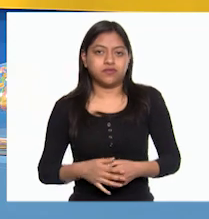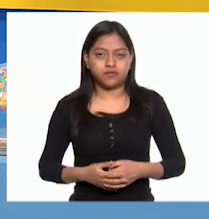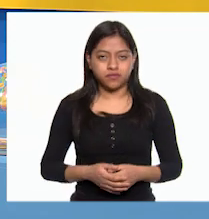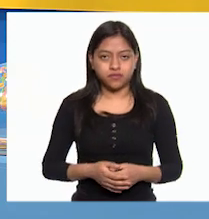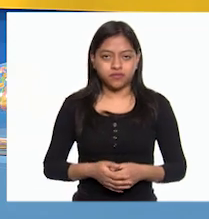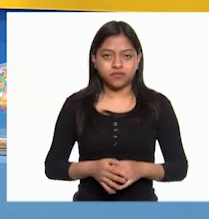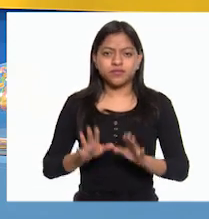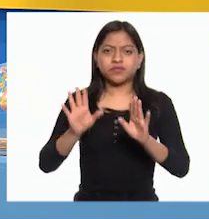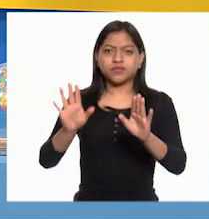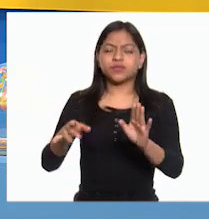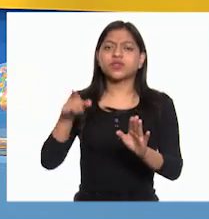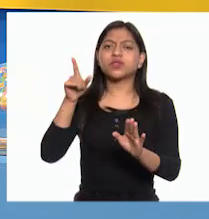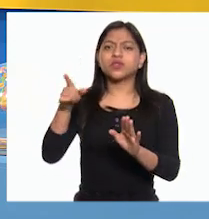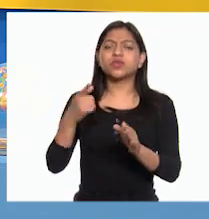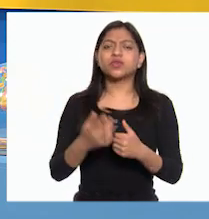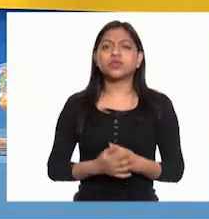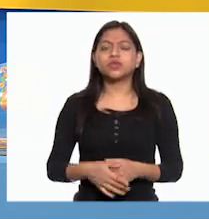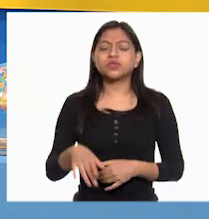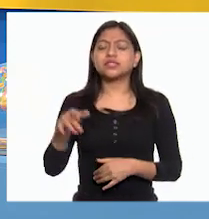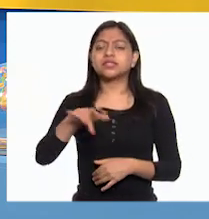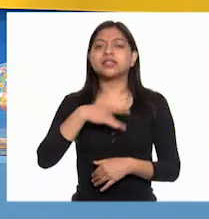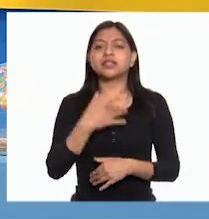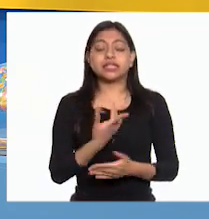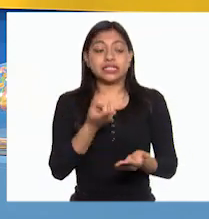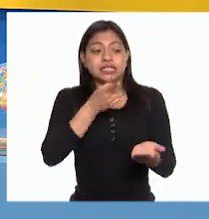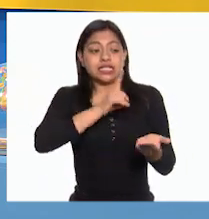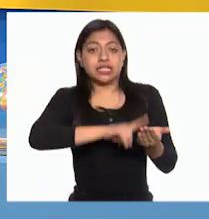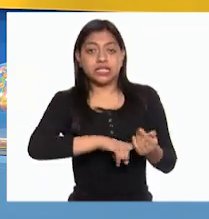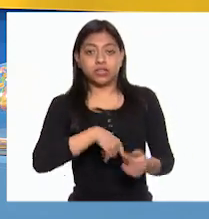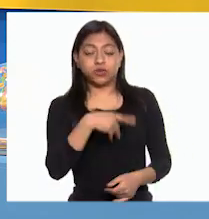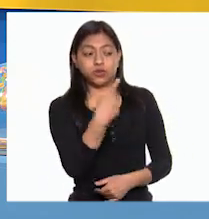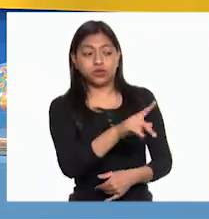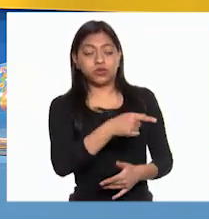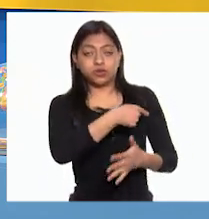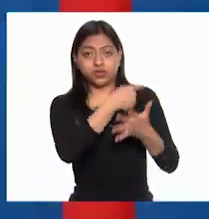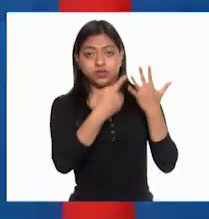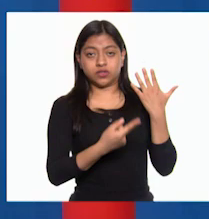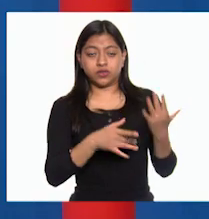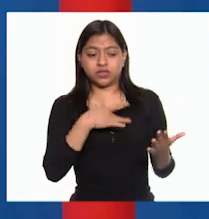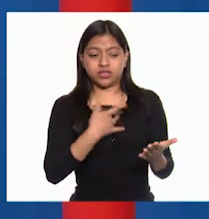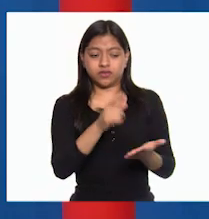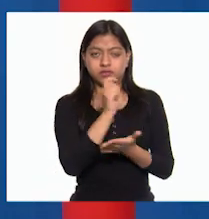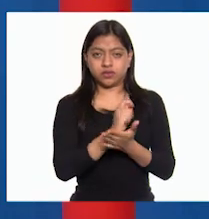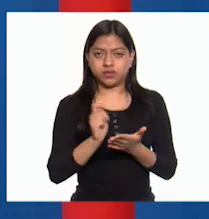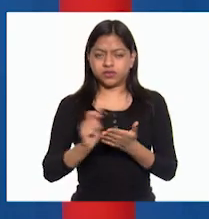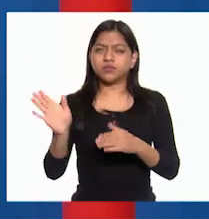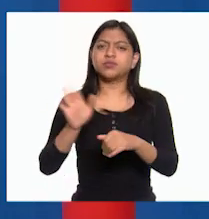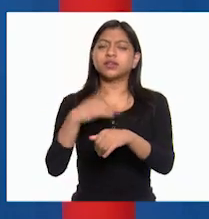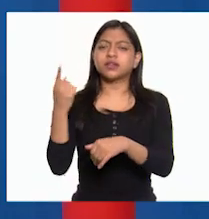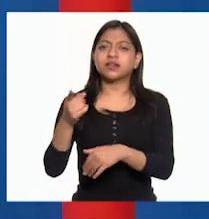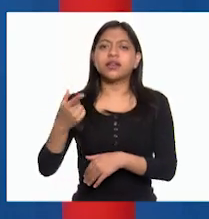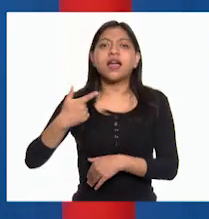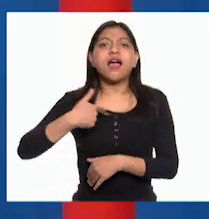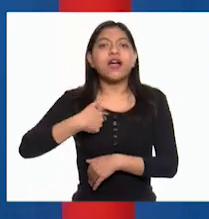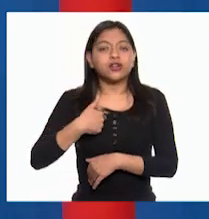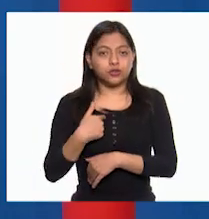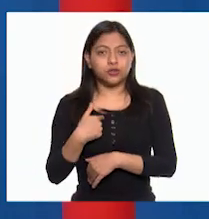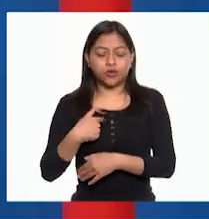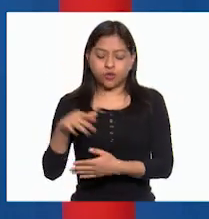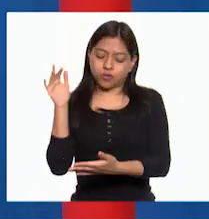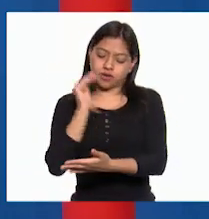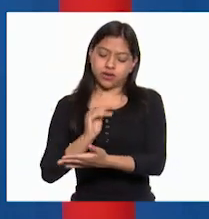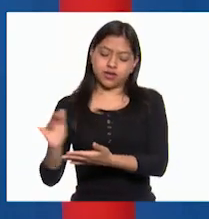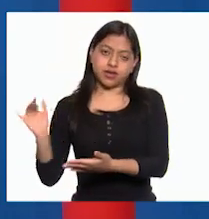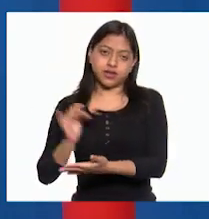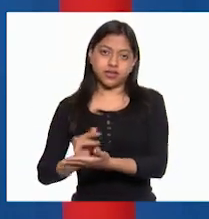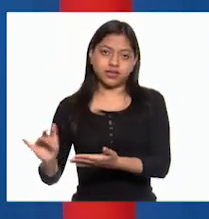¿Por qué dices que encierra gran parte del sentido general del texto? Ah, porque el yo poético